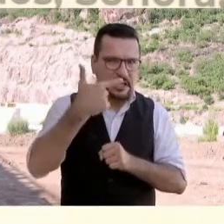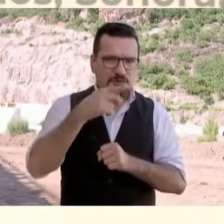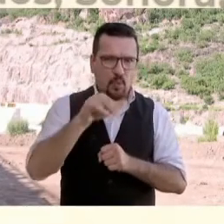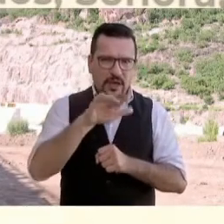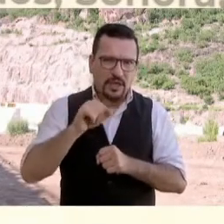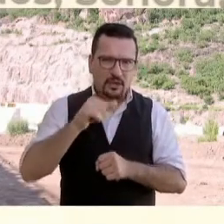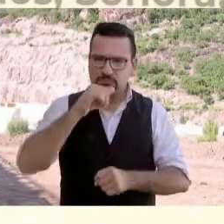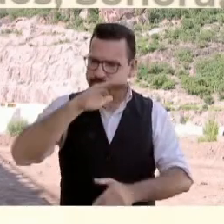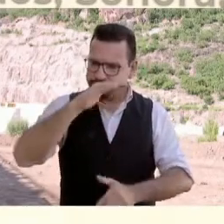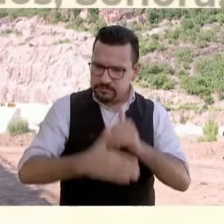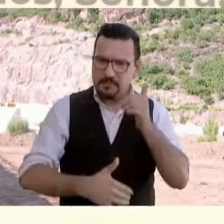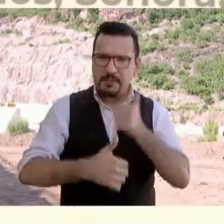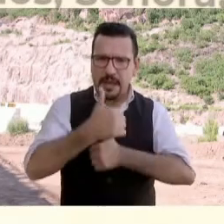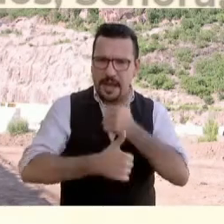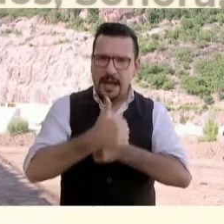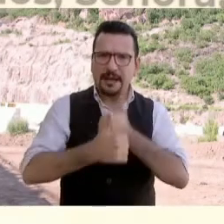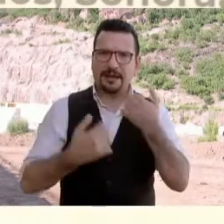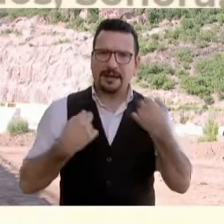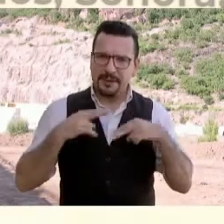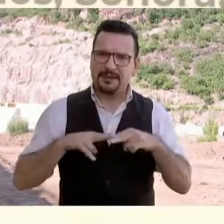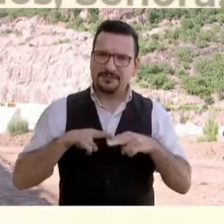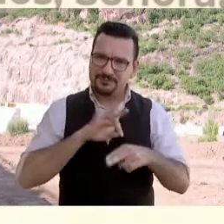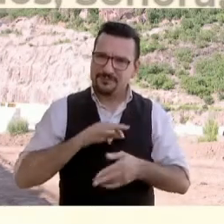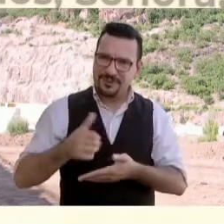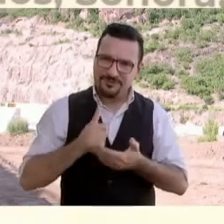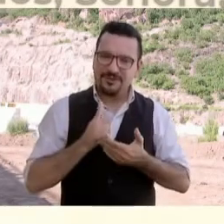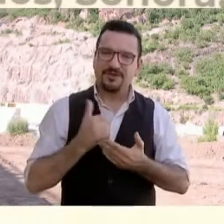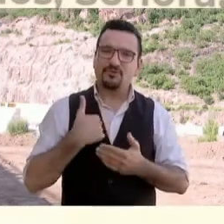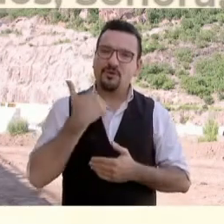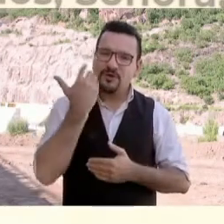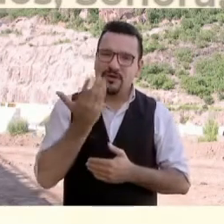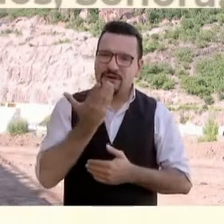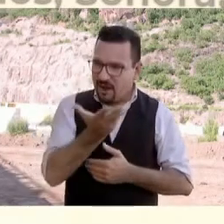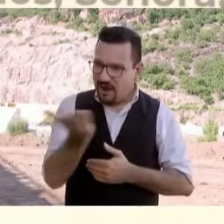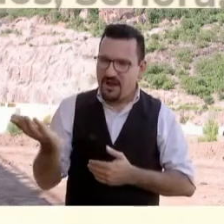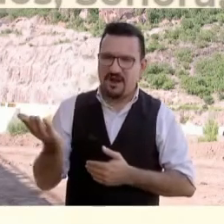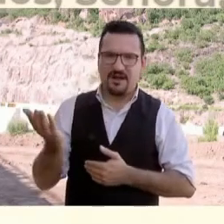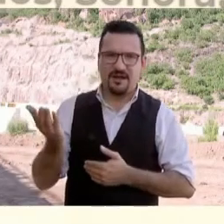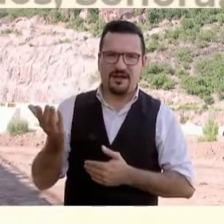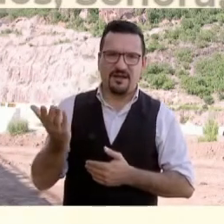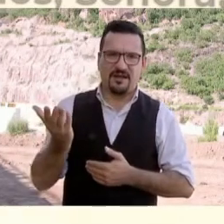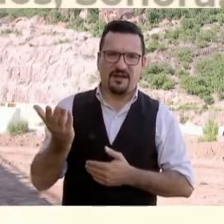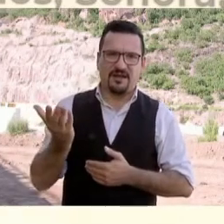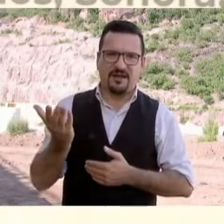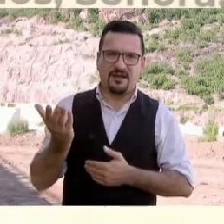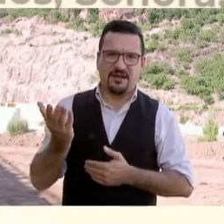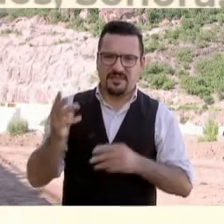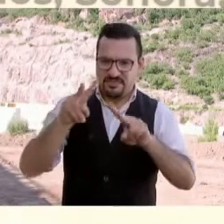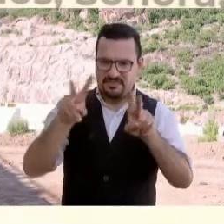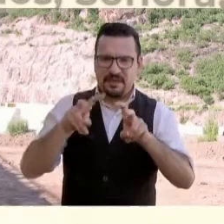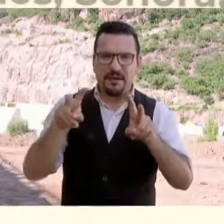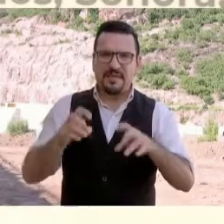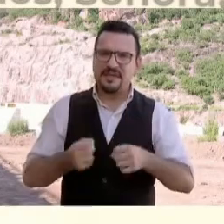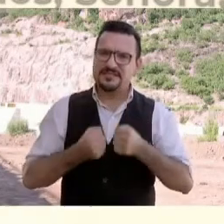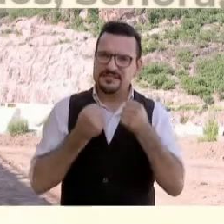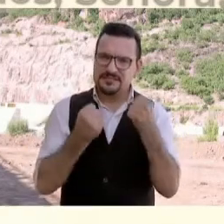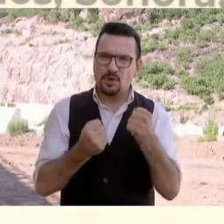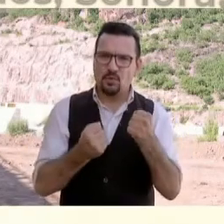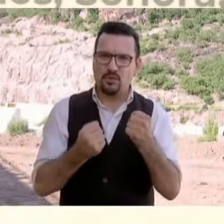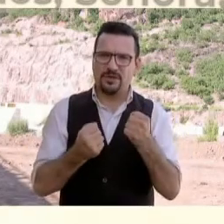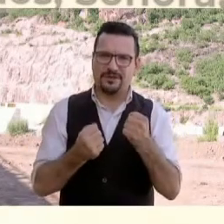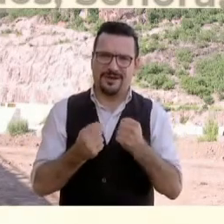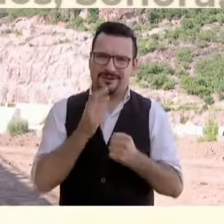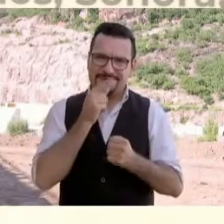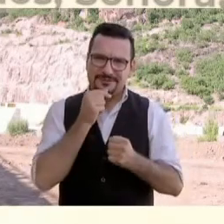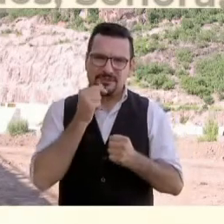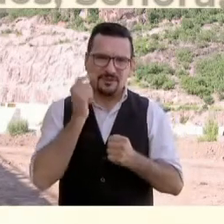carrera y yo les pido a todos y en materia de seguridad también que los que sean